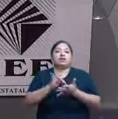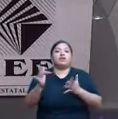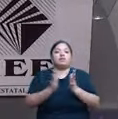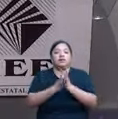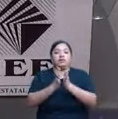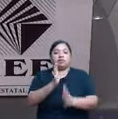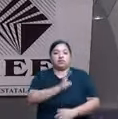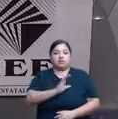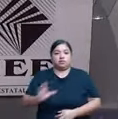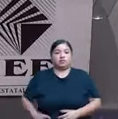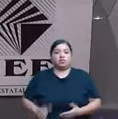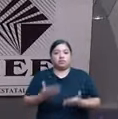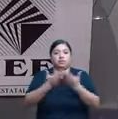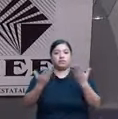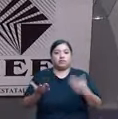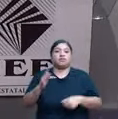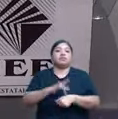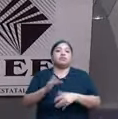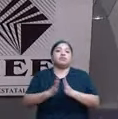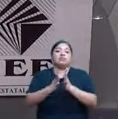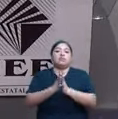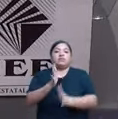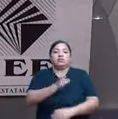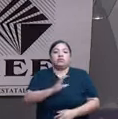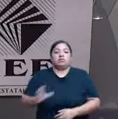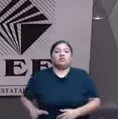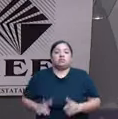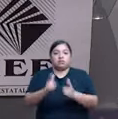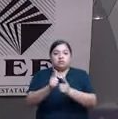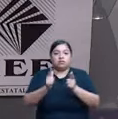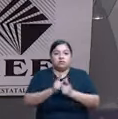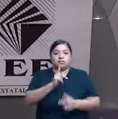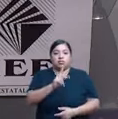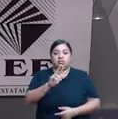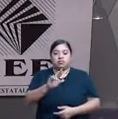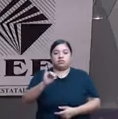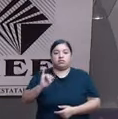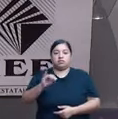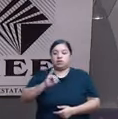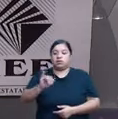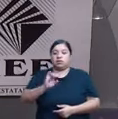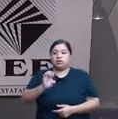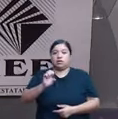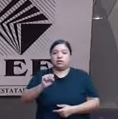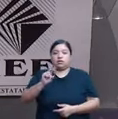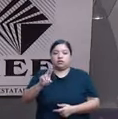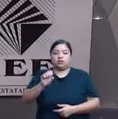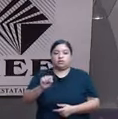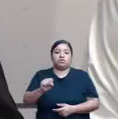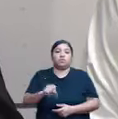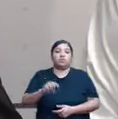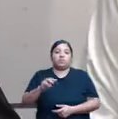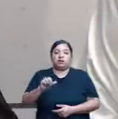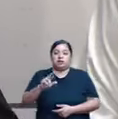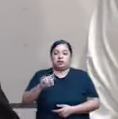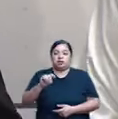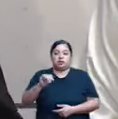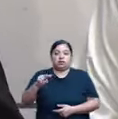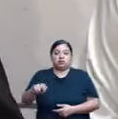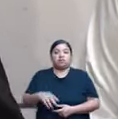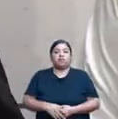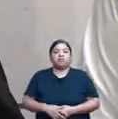A continuación, le doy la palabra al candidato del Partido Revolucionario Institucional, Jesús Martín Guzmán Hernández. Candidato, yes. Tiene la palabra. El turismo